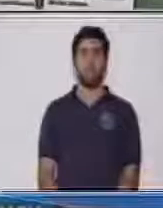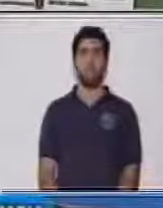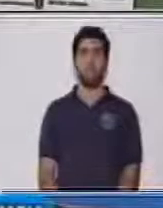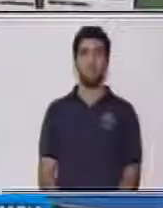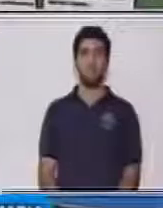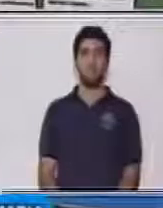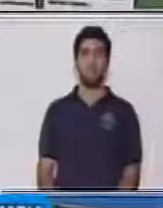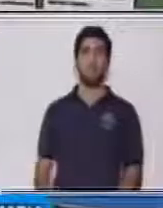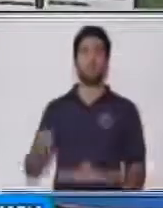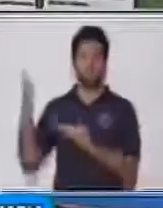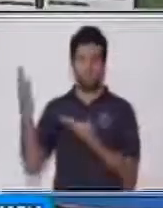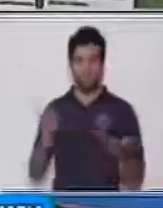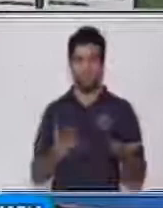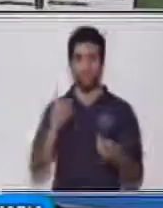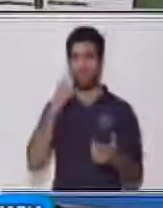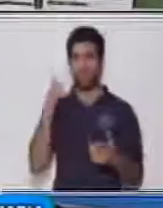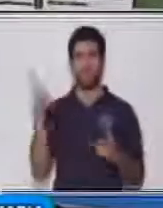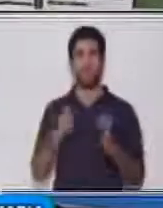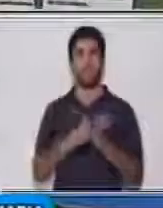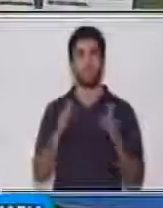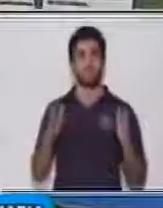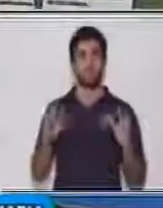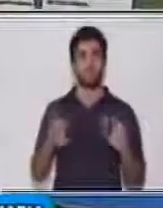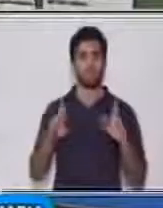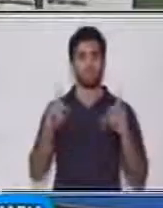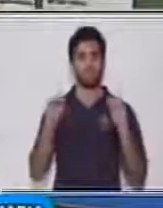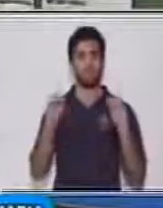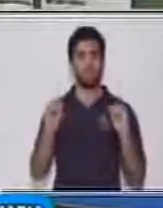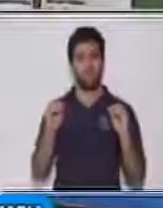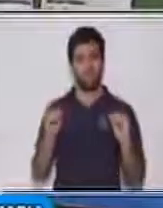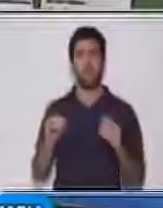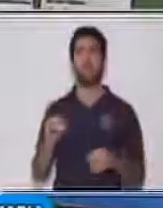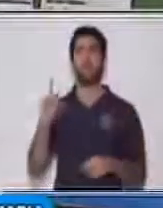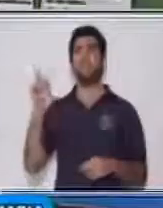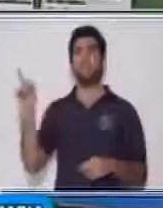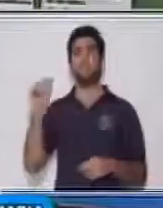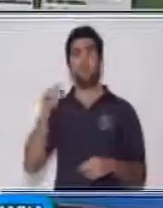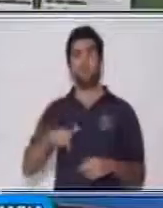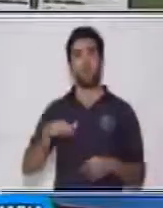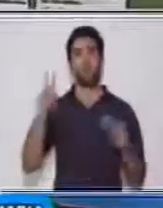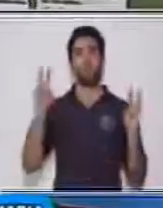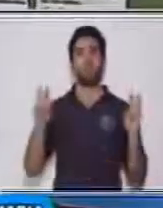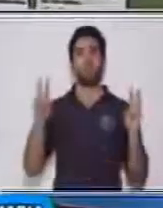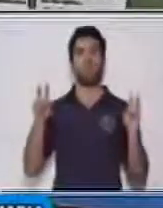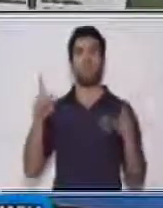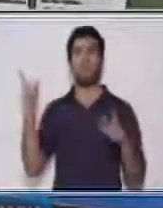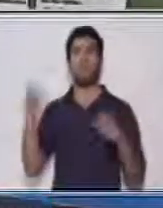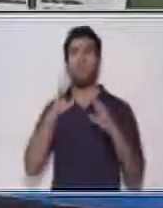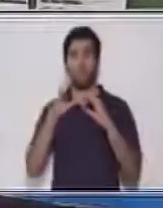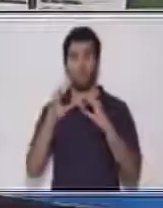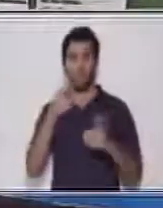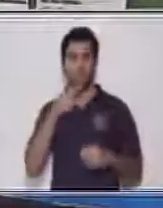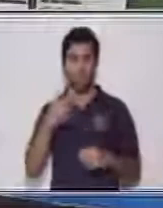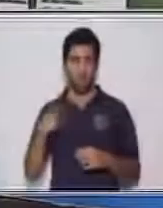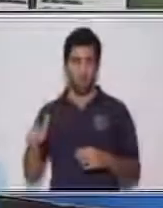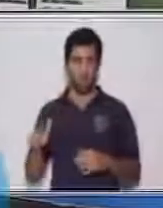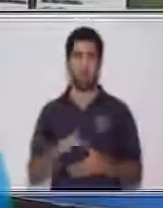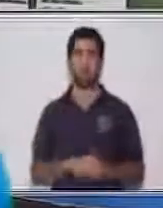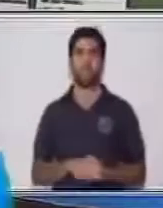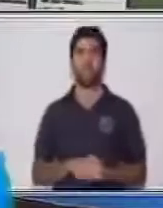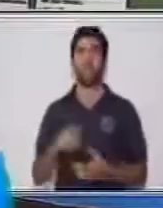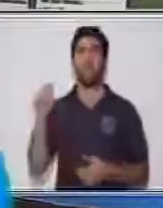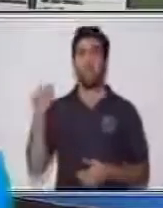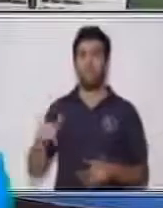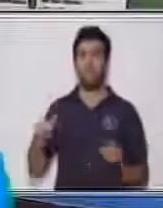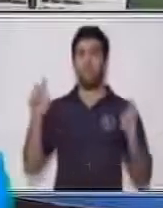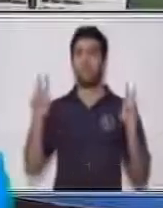Bienvenidos a este espacio educativo Aprendo en Casa. Mi nombre es Laura Calderón y hoy vamos a trabajar un tema de comunicación y lenguaje para quinto primaria. Nuestro